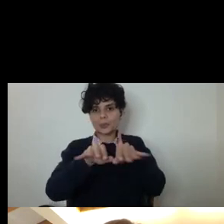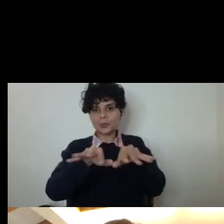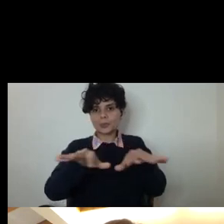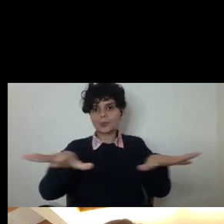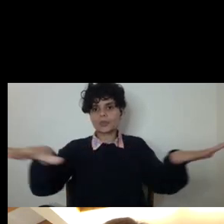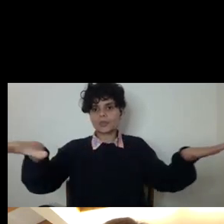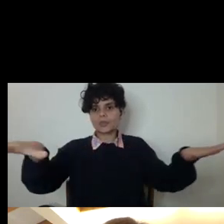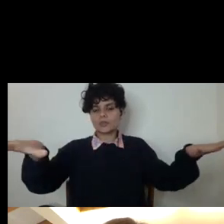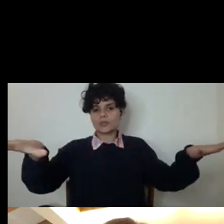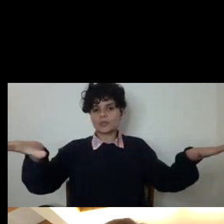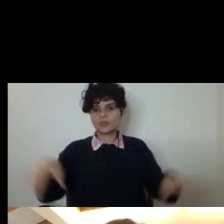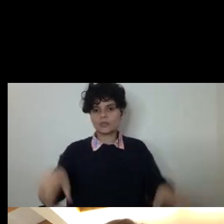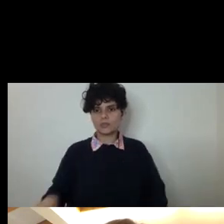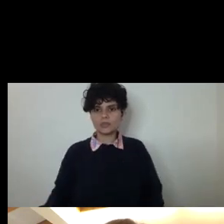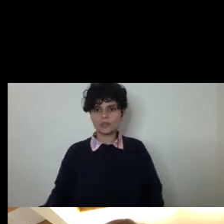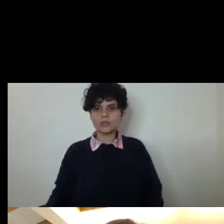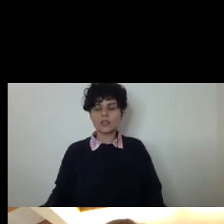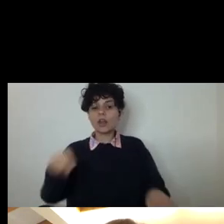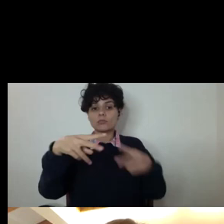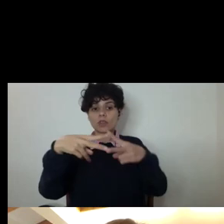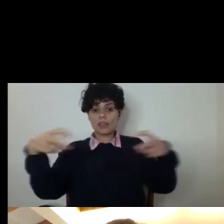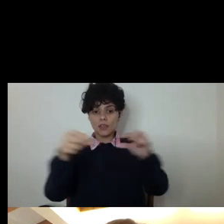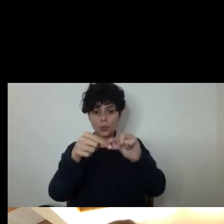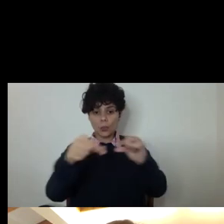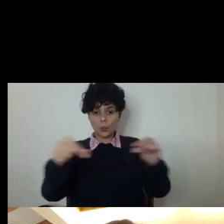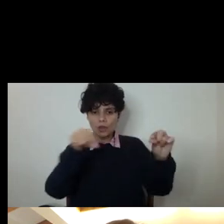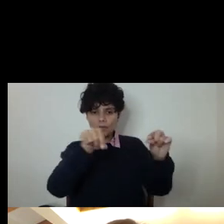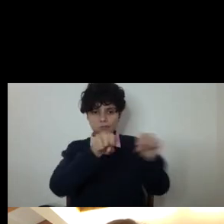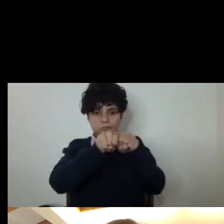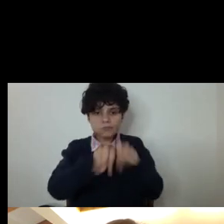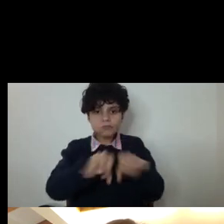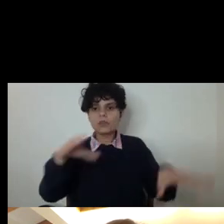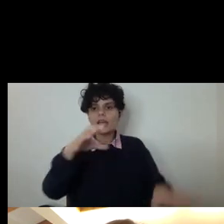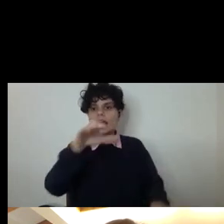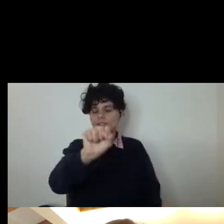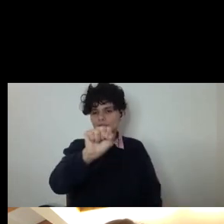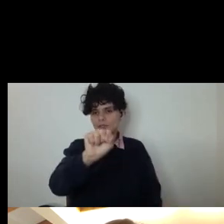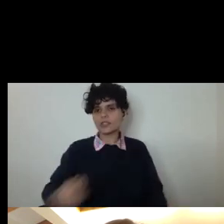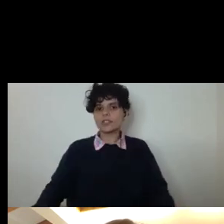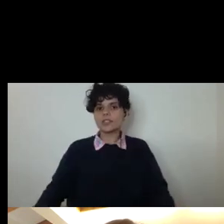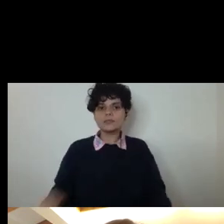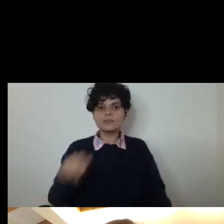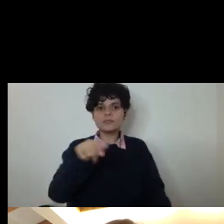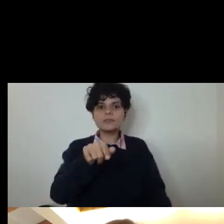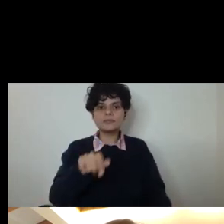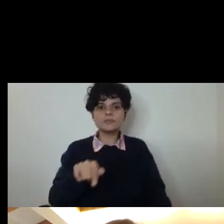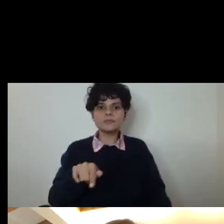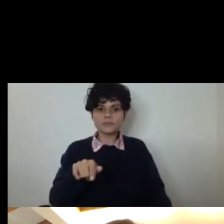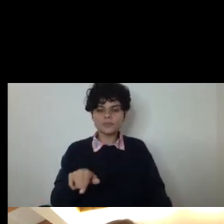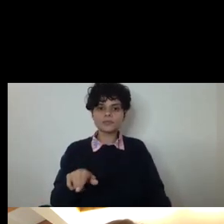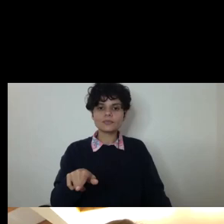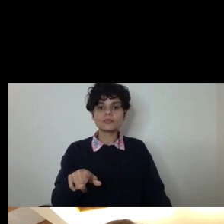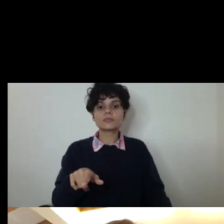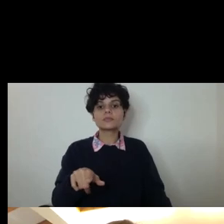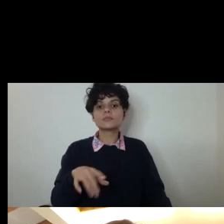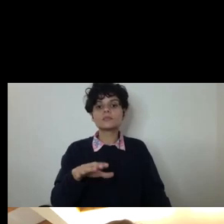el IP3 dentro de una dendrita. Y ahí están los registros en el tiempo y en la distancia